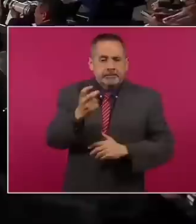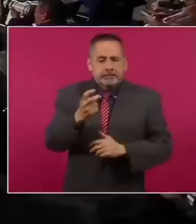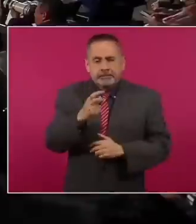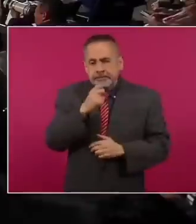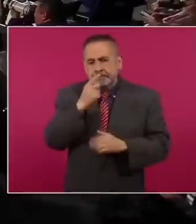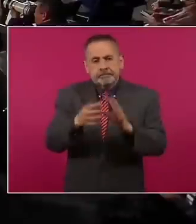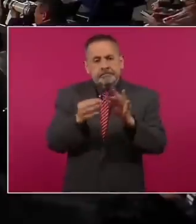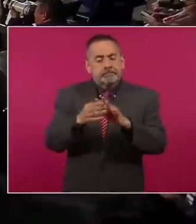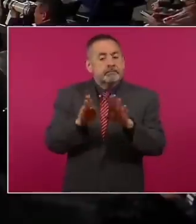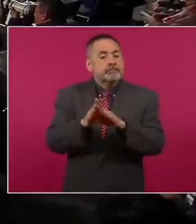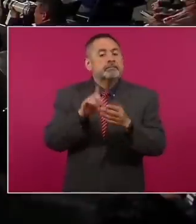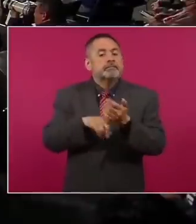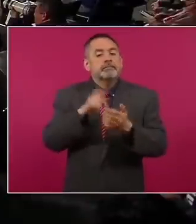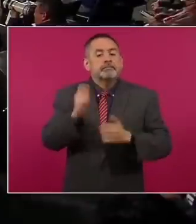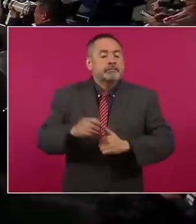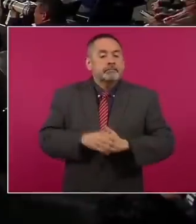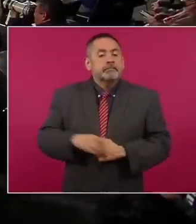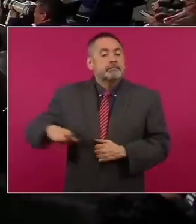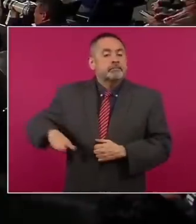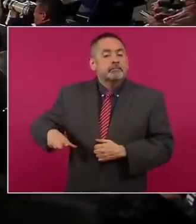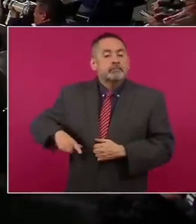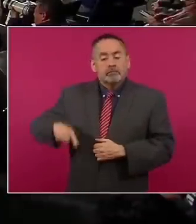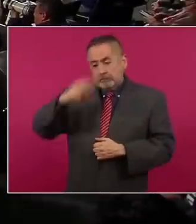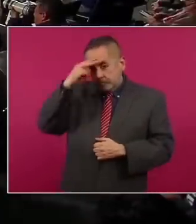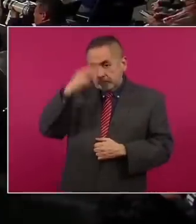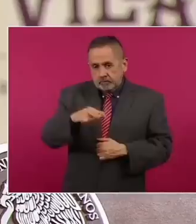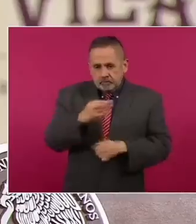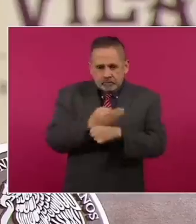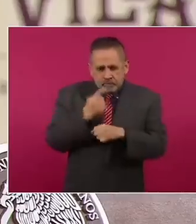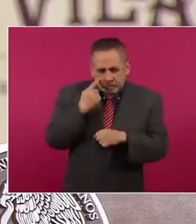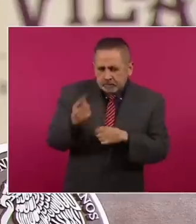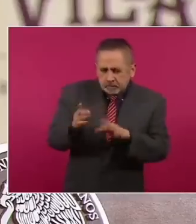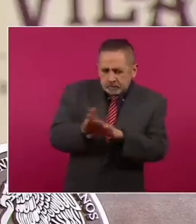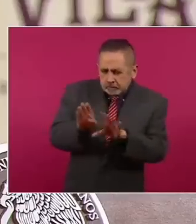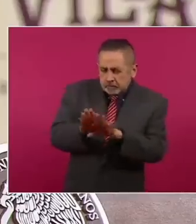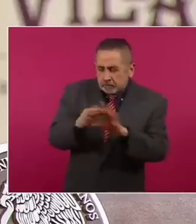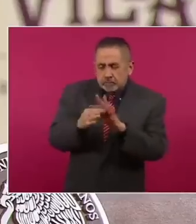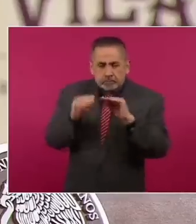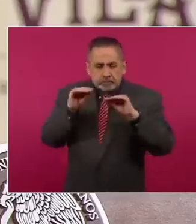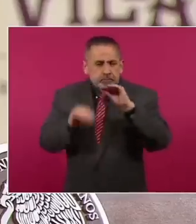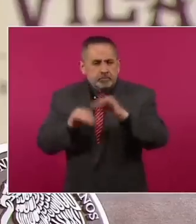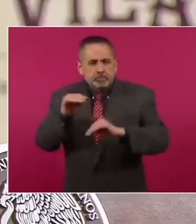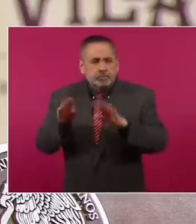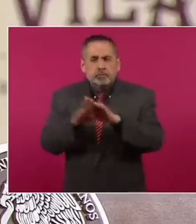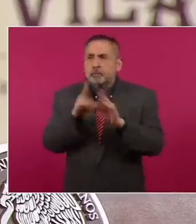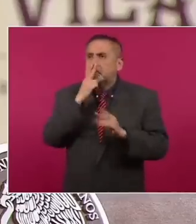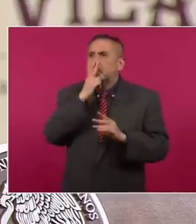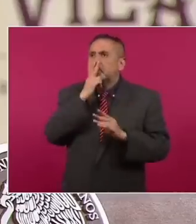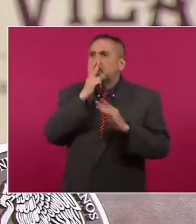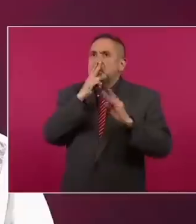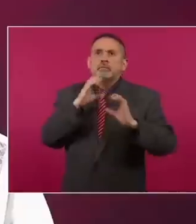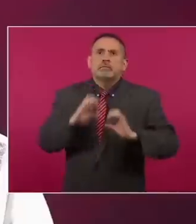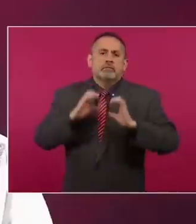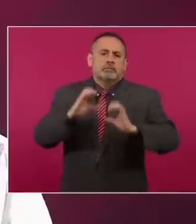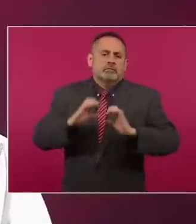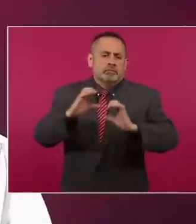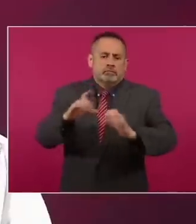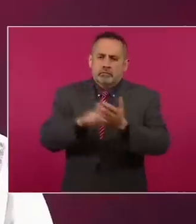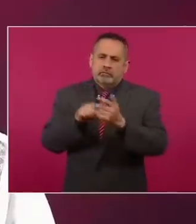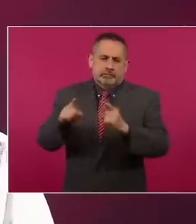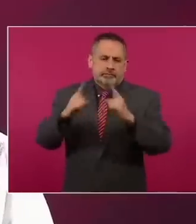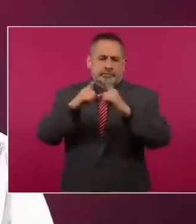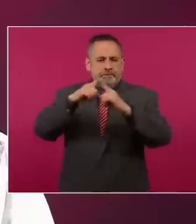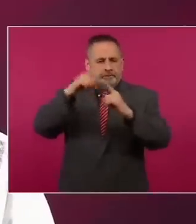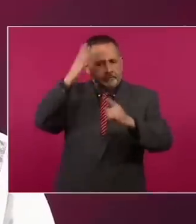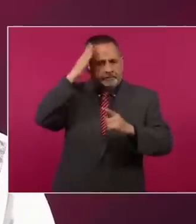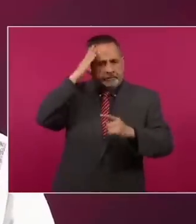Comentarles también que el Gobierno de México ha estado muy atento a la conservación de este monumento. En una